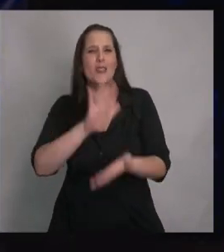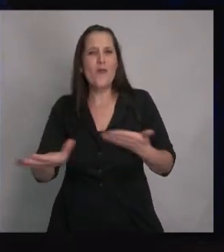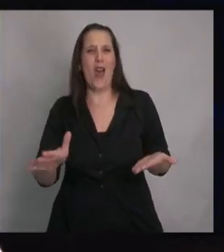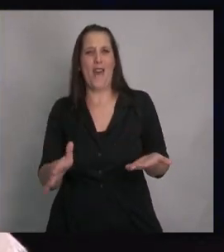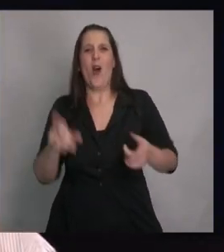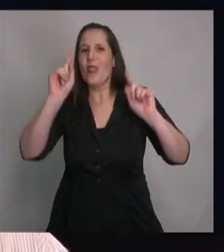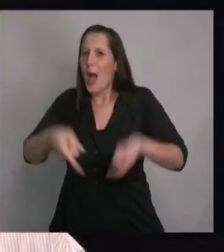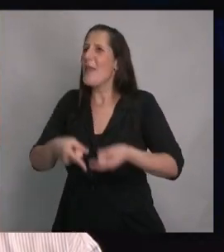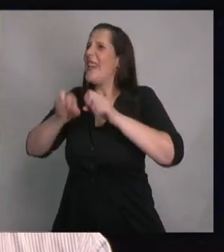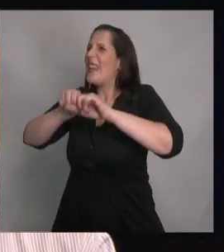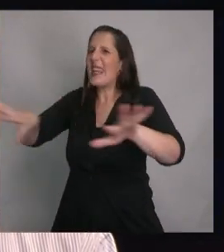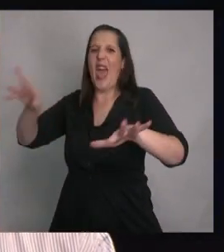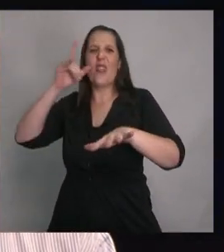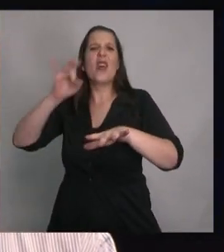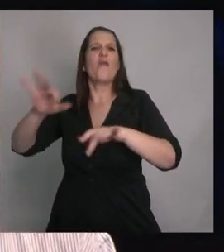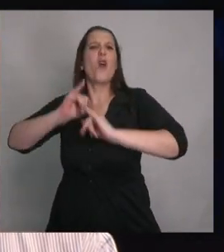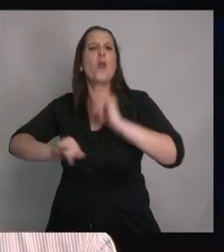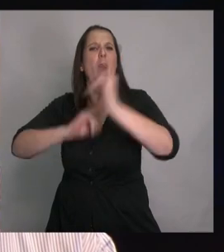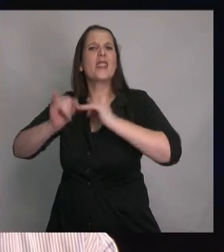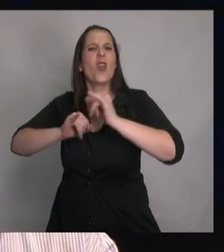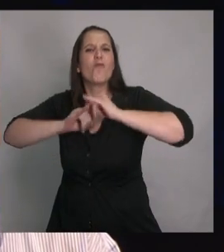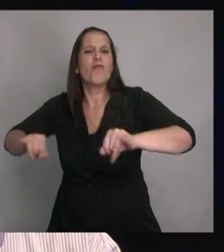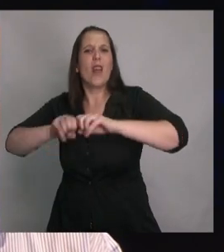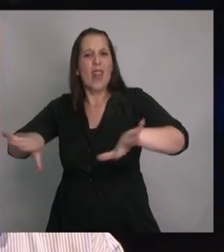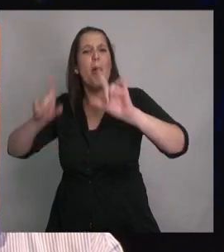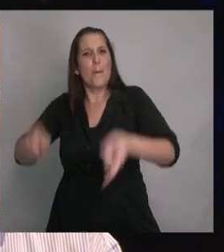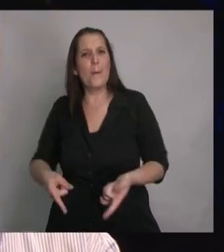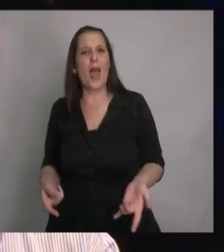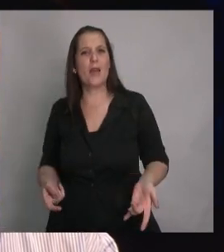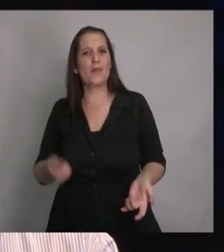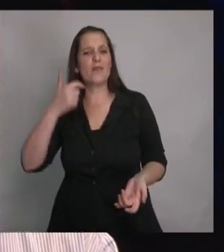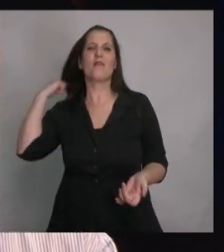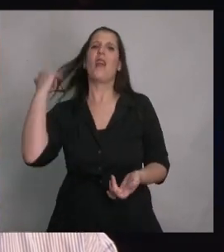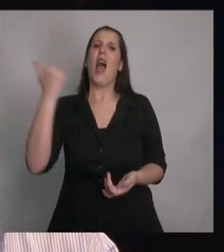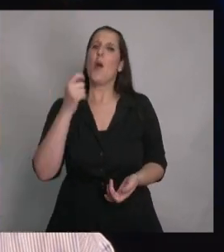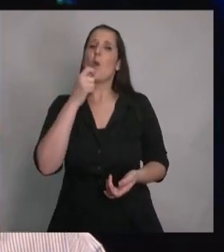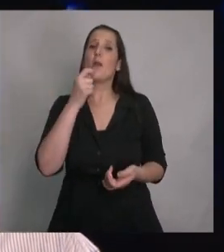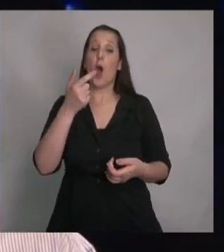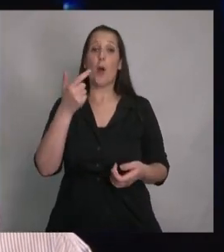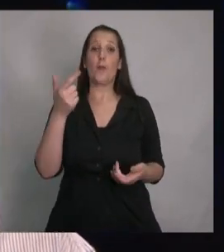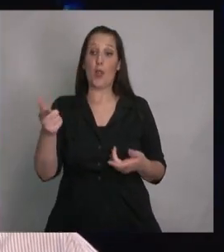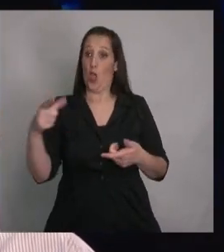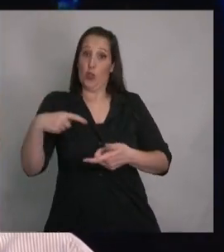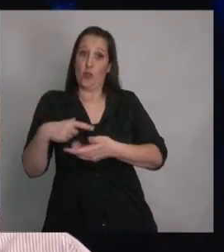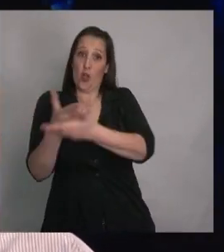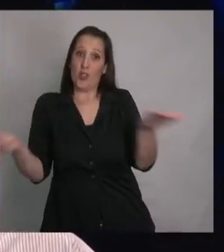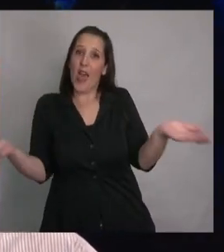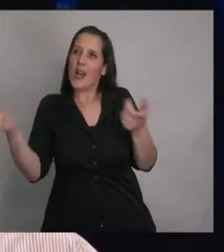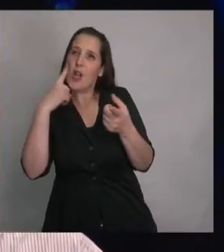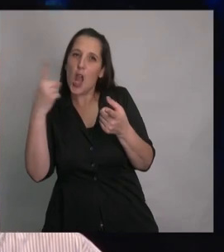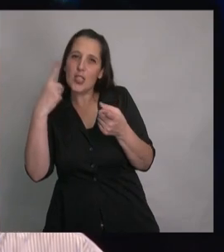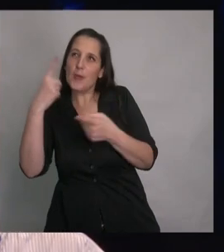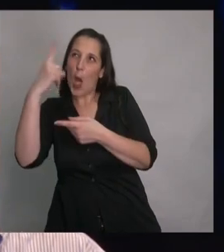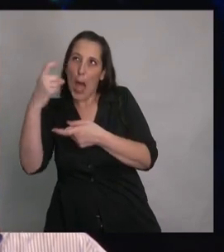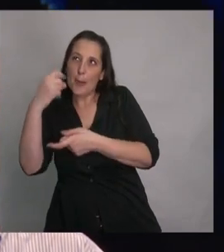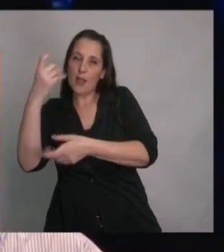la informática Rifkin es el que habla con Mason que una articulación entre esta sociedad del conocimiento